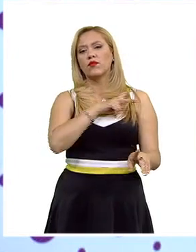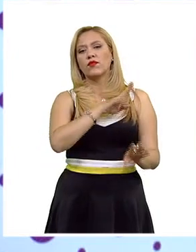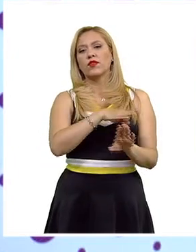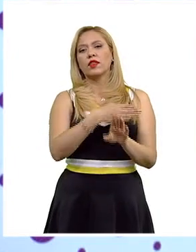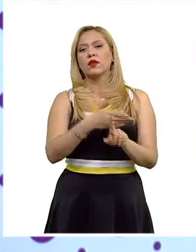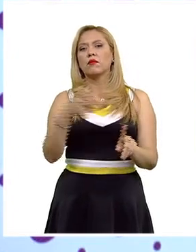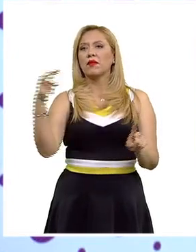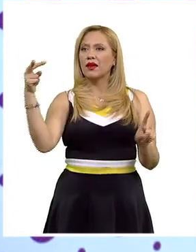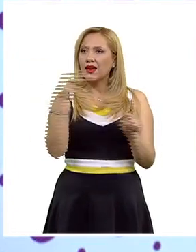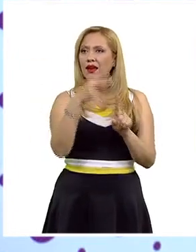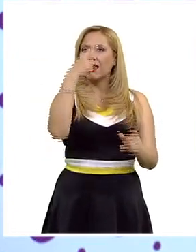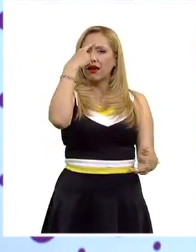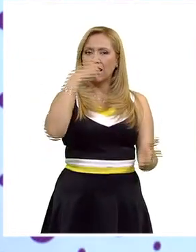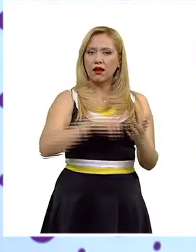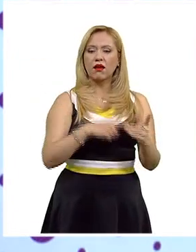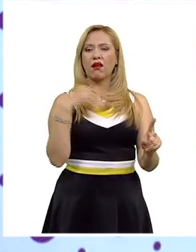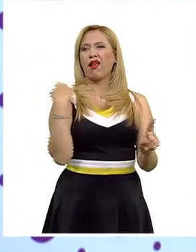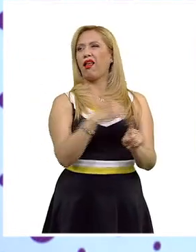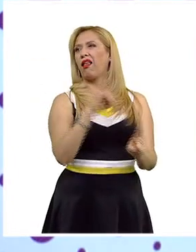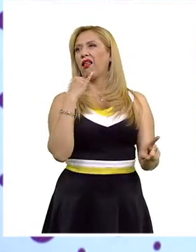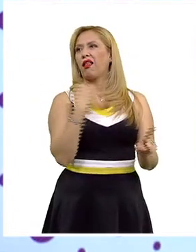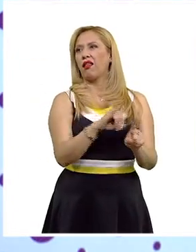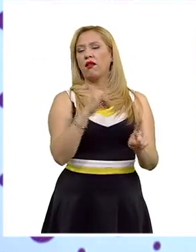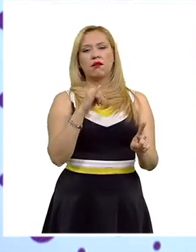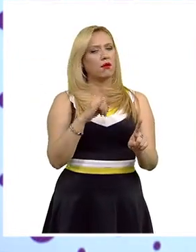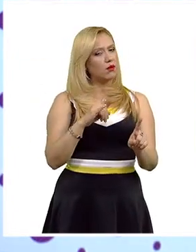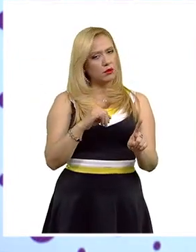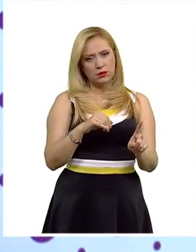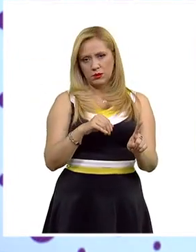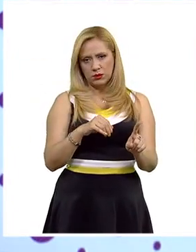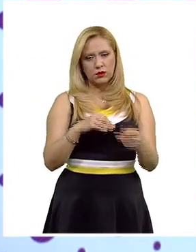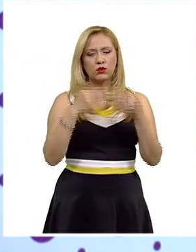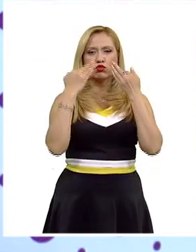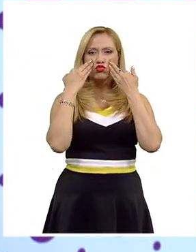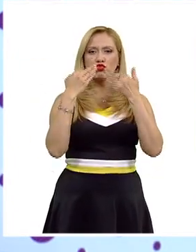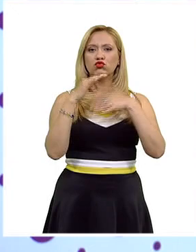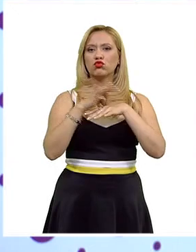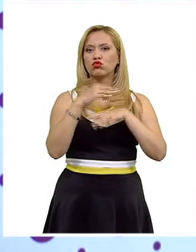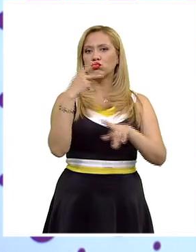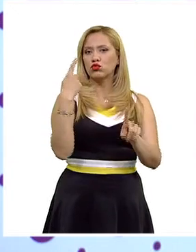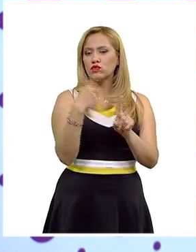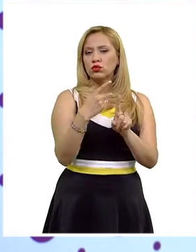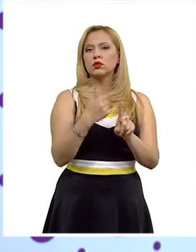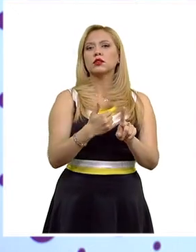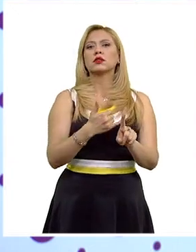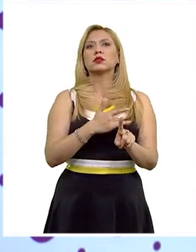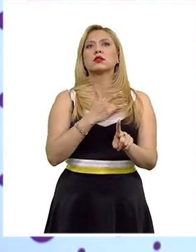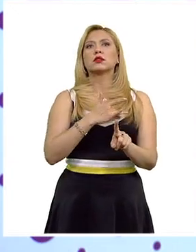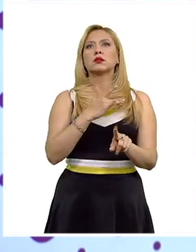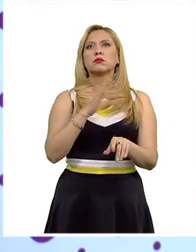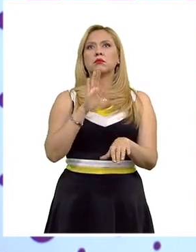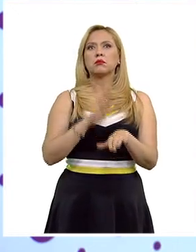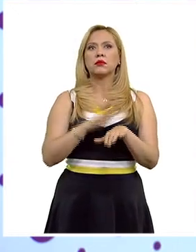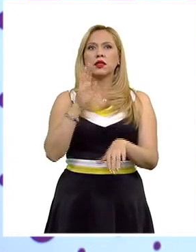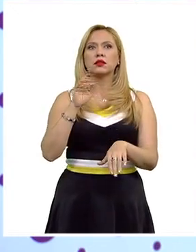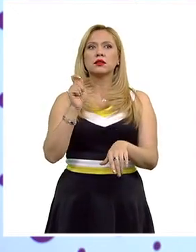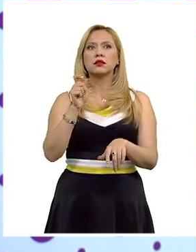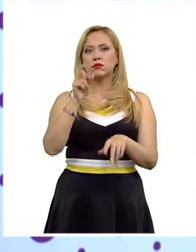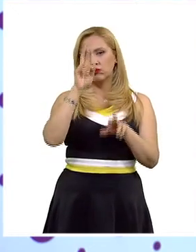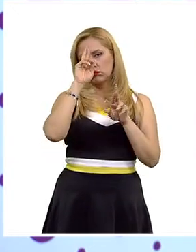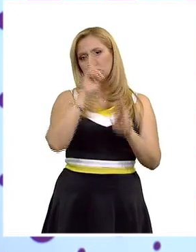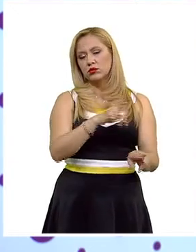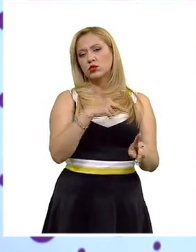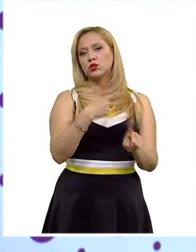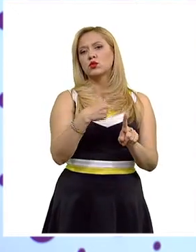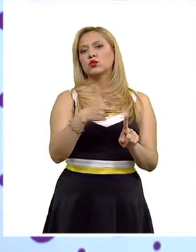no solo para que su testimonio sea creído, sino para que sus alternativas de justicia sean construidas a partir de